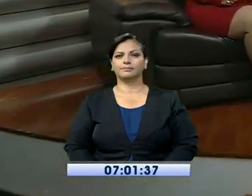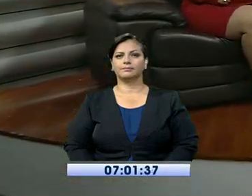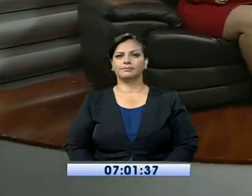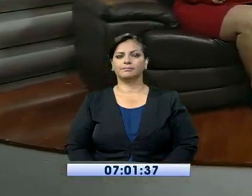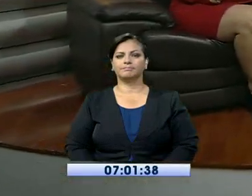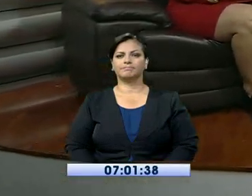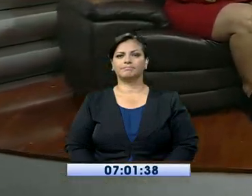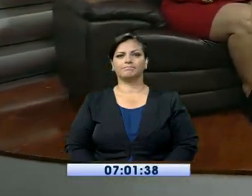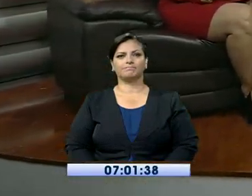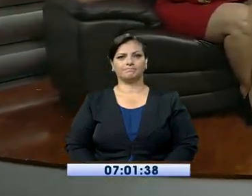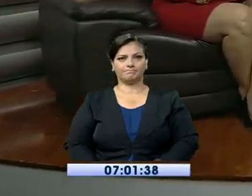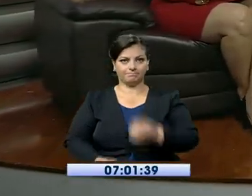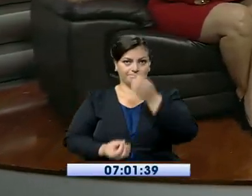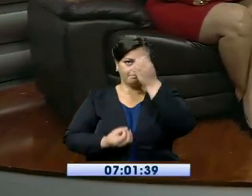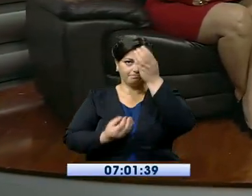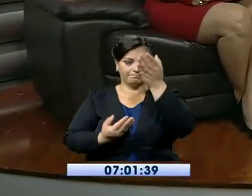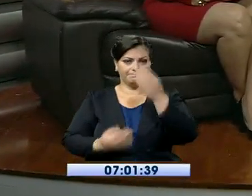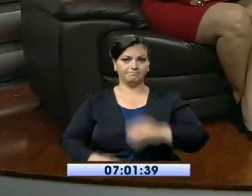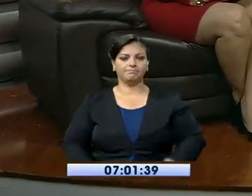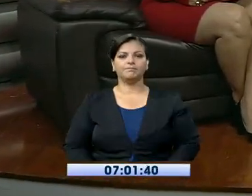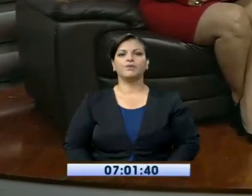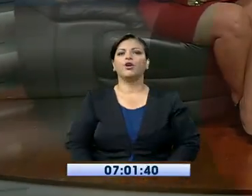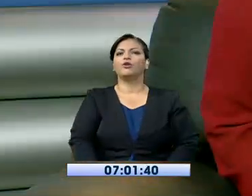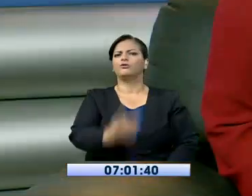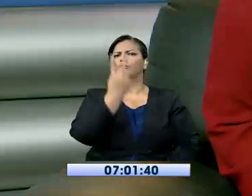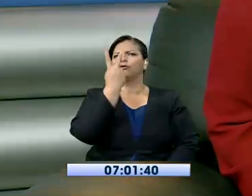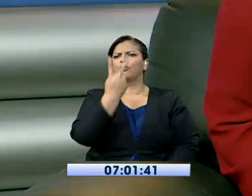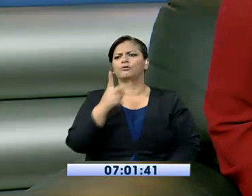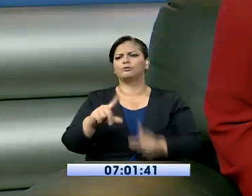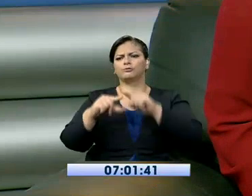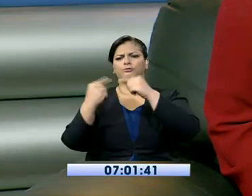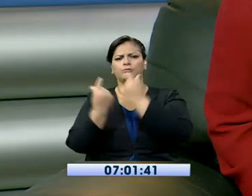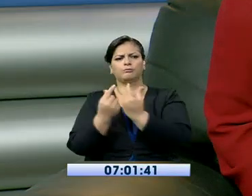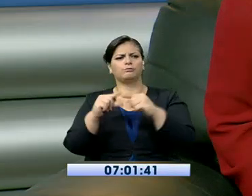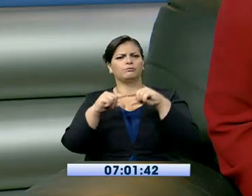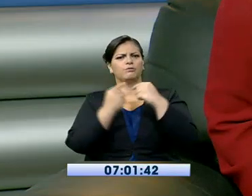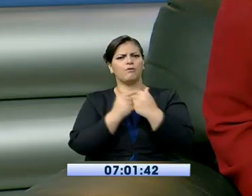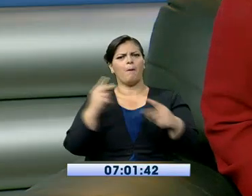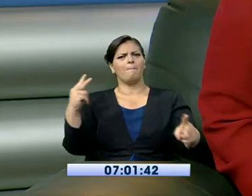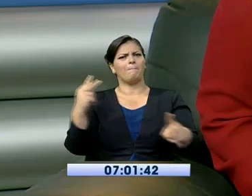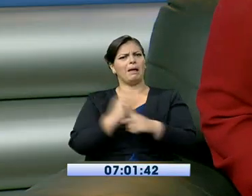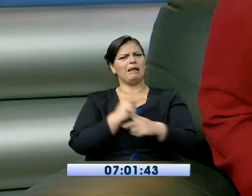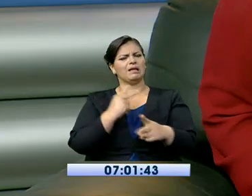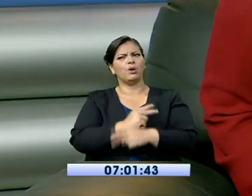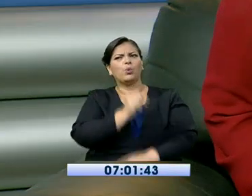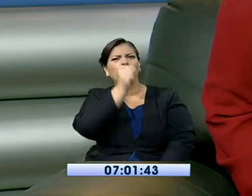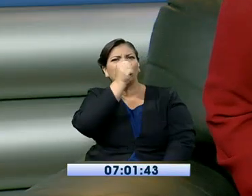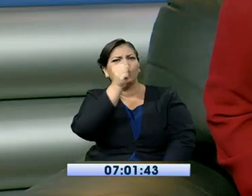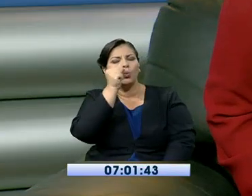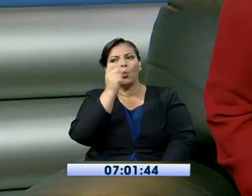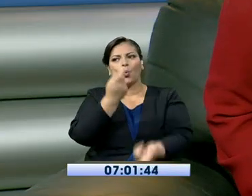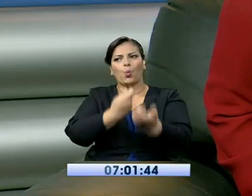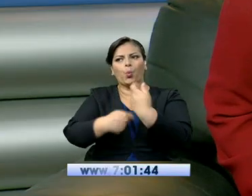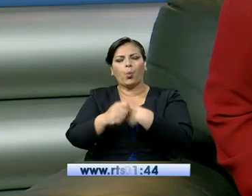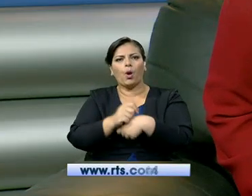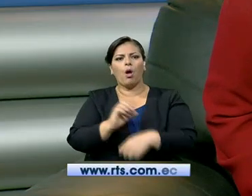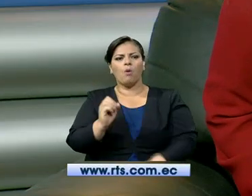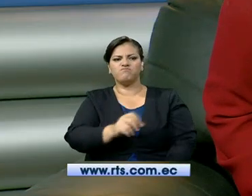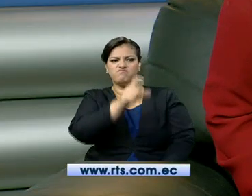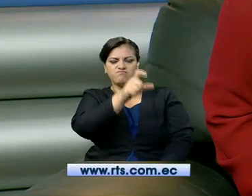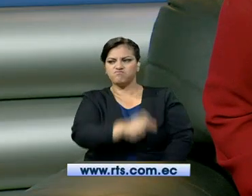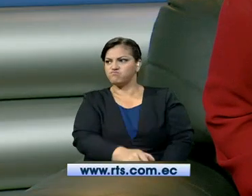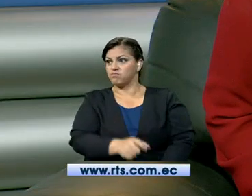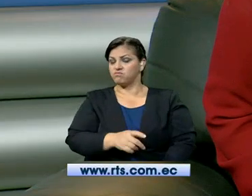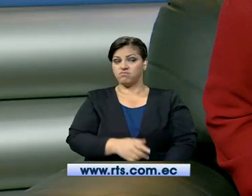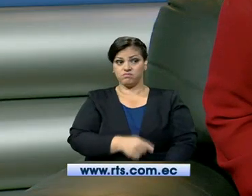Cambiamos de tema para contarles que dos bandas dedicadas al microtráfico y sicariato fueron desarticuladas en un operativo conjunto de las